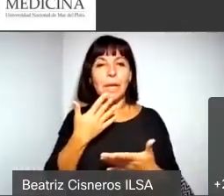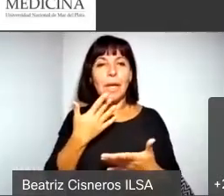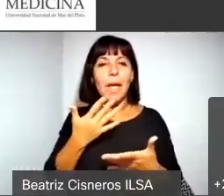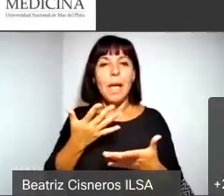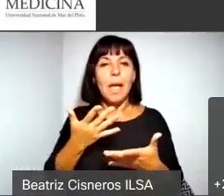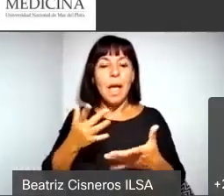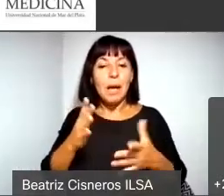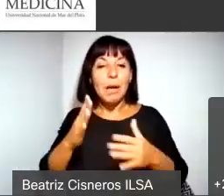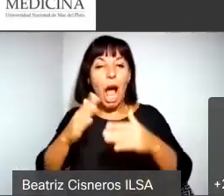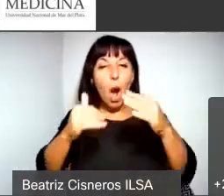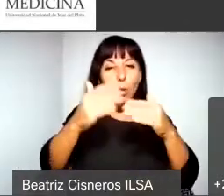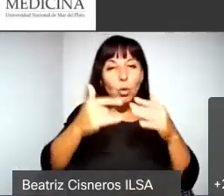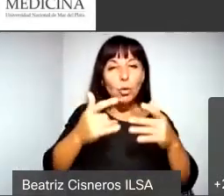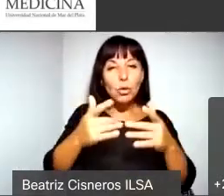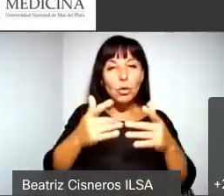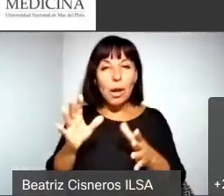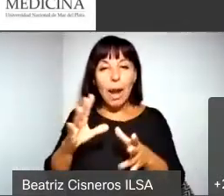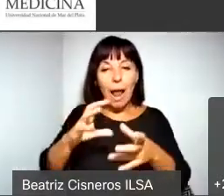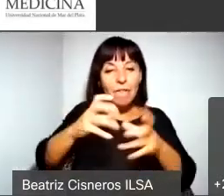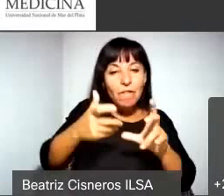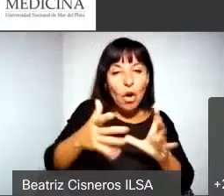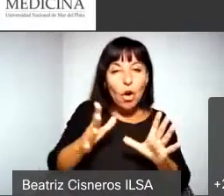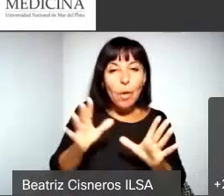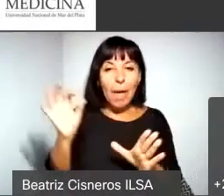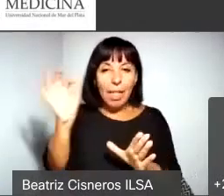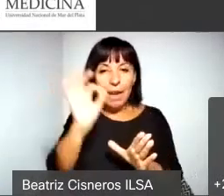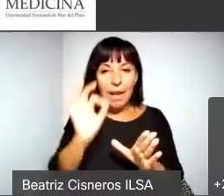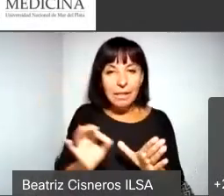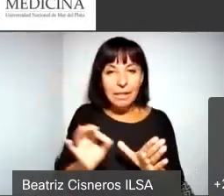la arquitectura, la morfología de la célula.